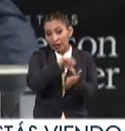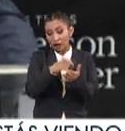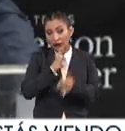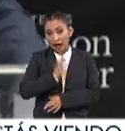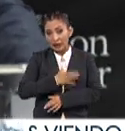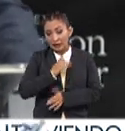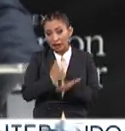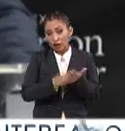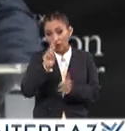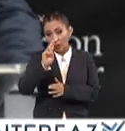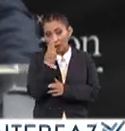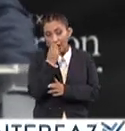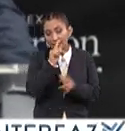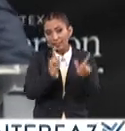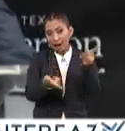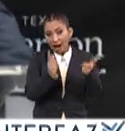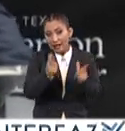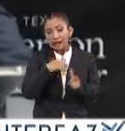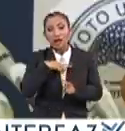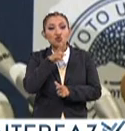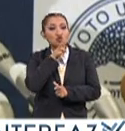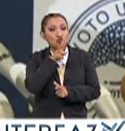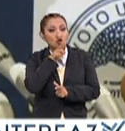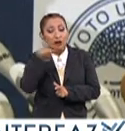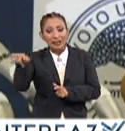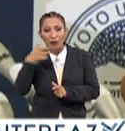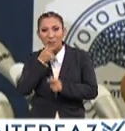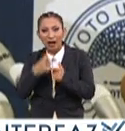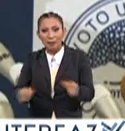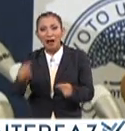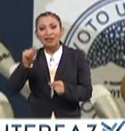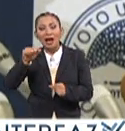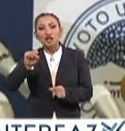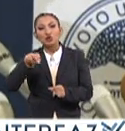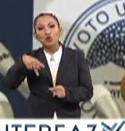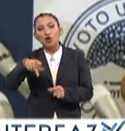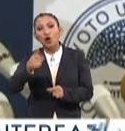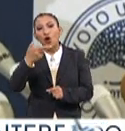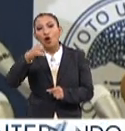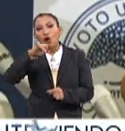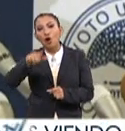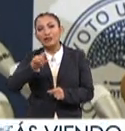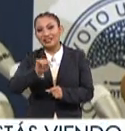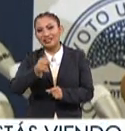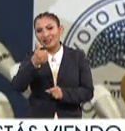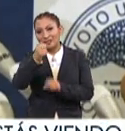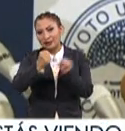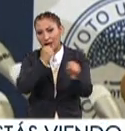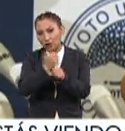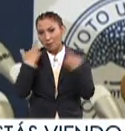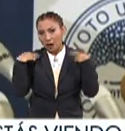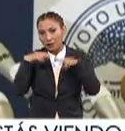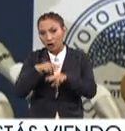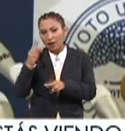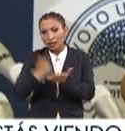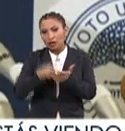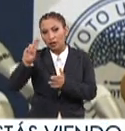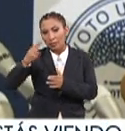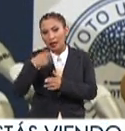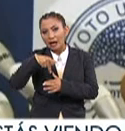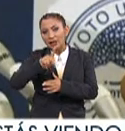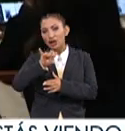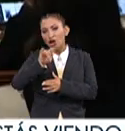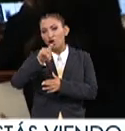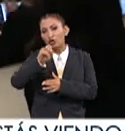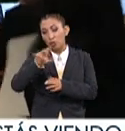de Cáncer de la Universidad de Texas en Houston, y el japonés Tasuku Honjo, de 76 años, profesor de la Universidad de